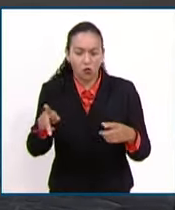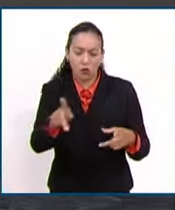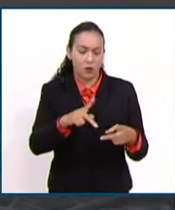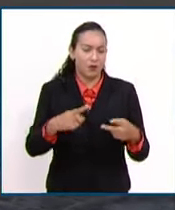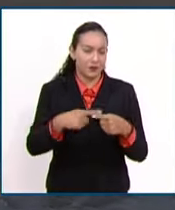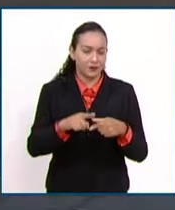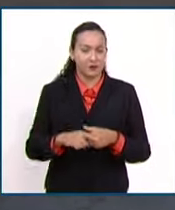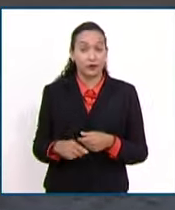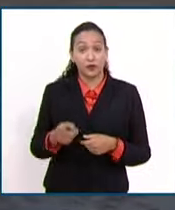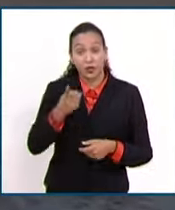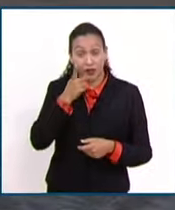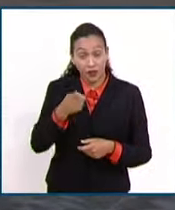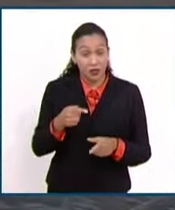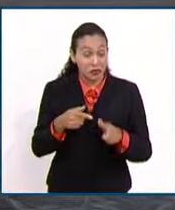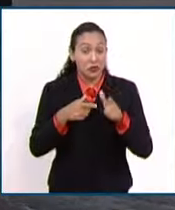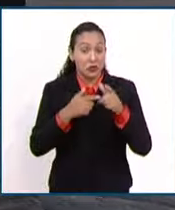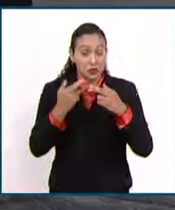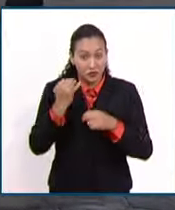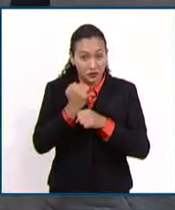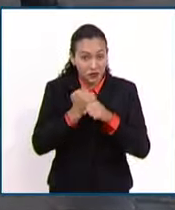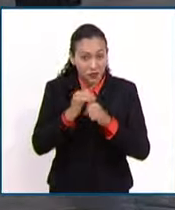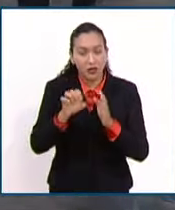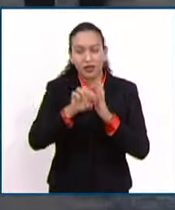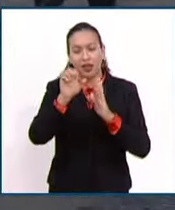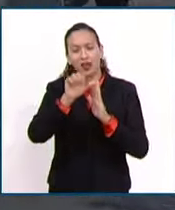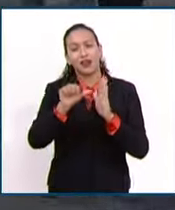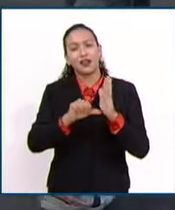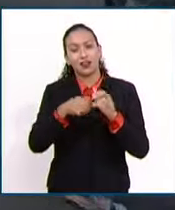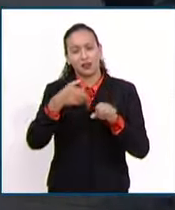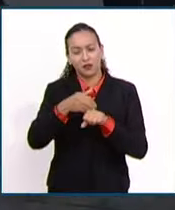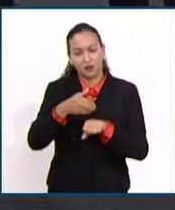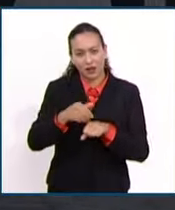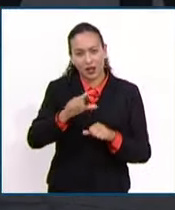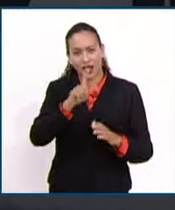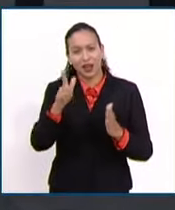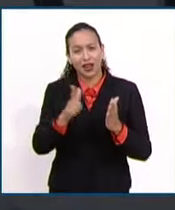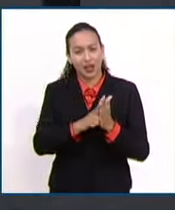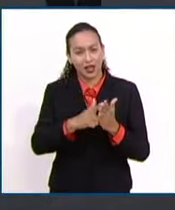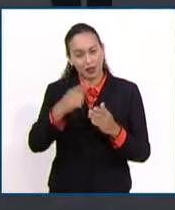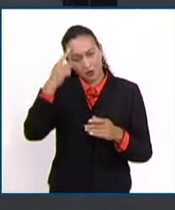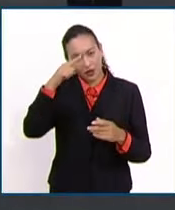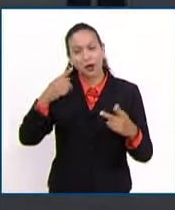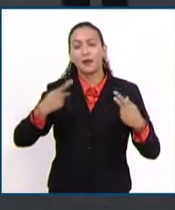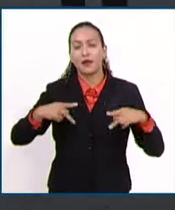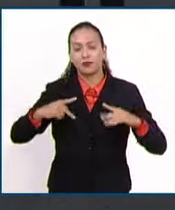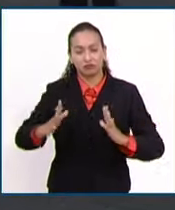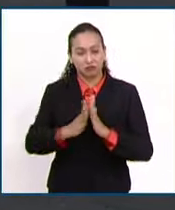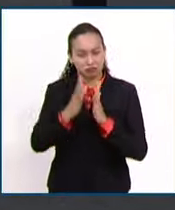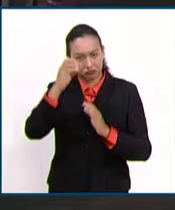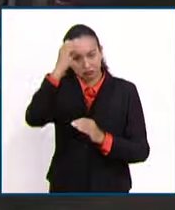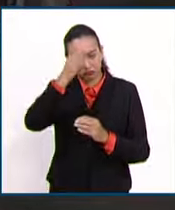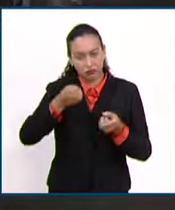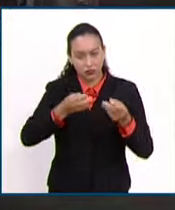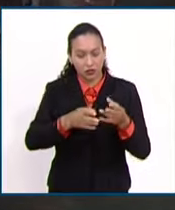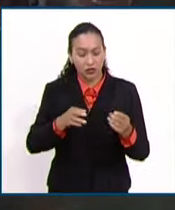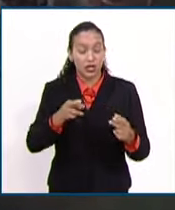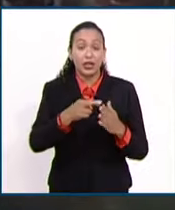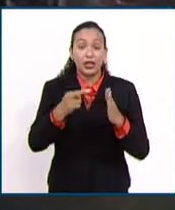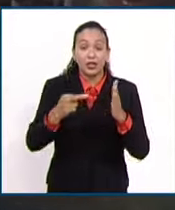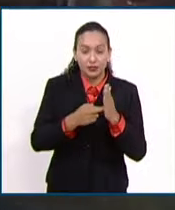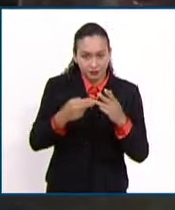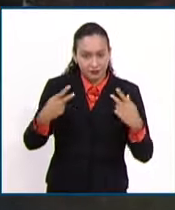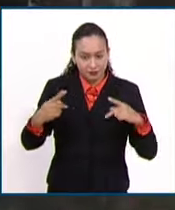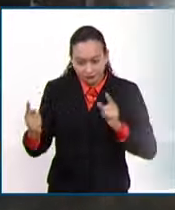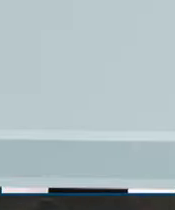se declaró el sobreseimiento respecto de los artículos de la Ley de Mecanismos de Participación Ciudadana y del Reglamento de Consulta